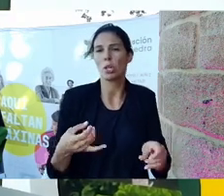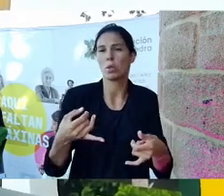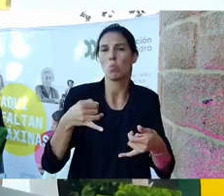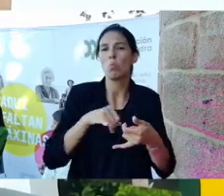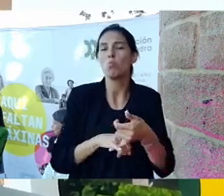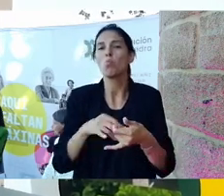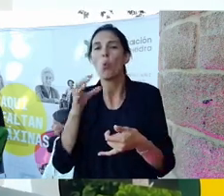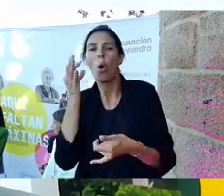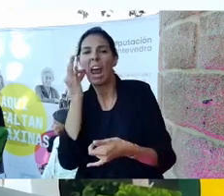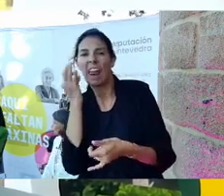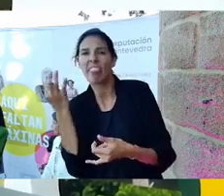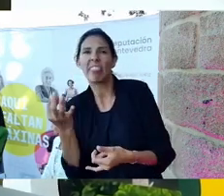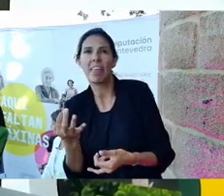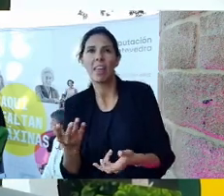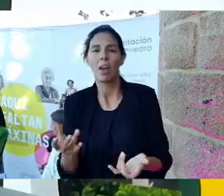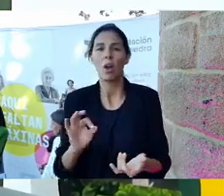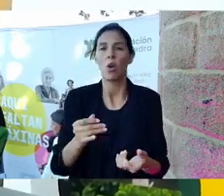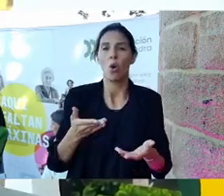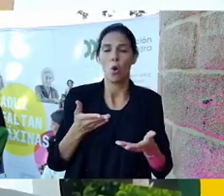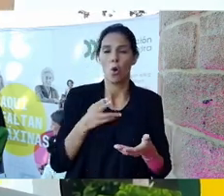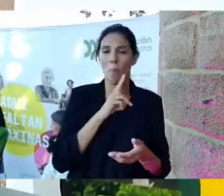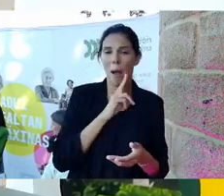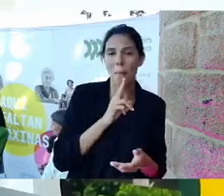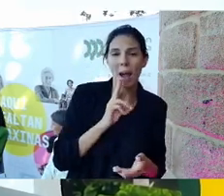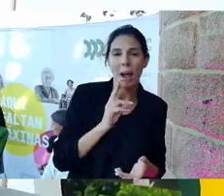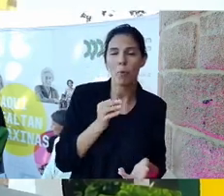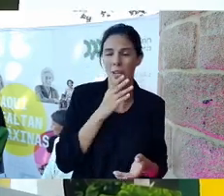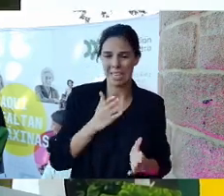principio como consorte y como nai, ¿no?